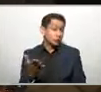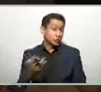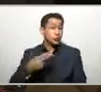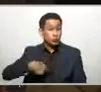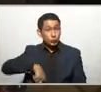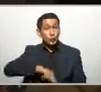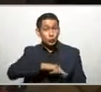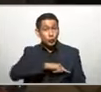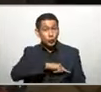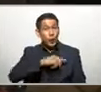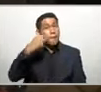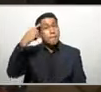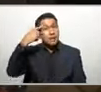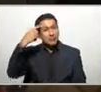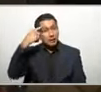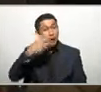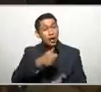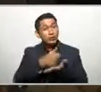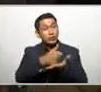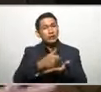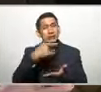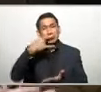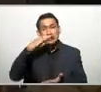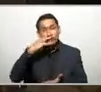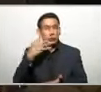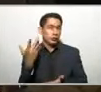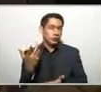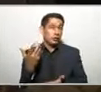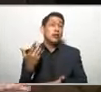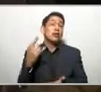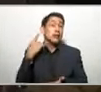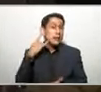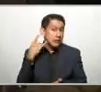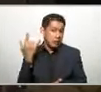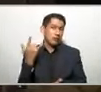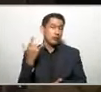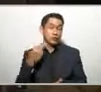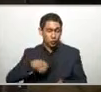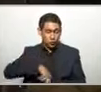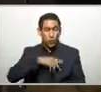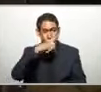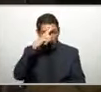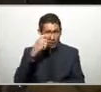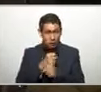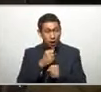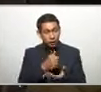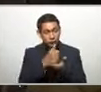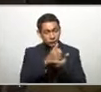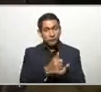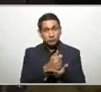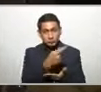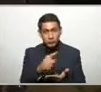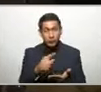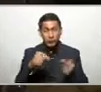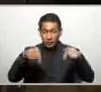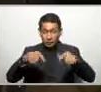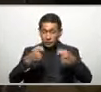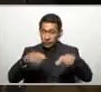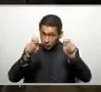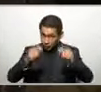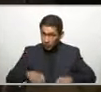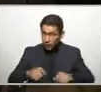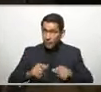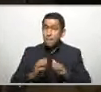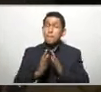que tenemos en Guayaquil y nuestro deber es cuidarlos y trabajar por ellos. Este convenio que elevo a moción contribuirá